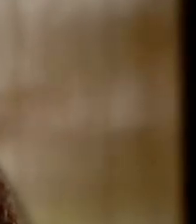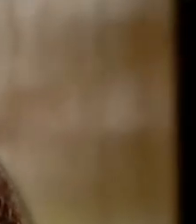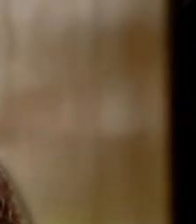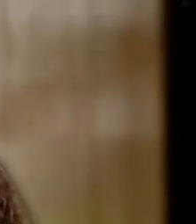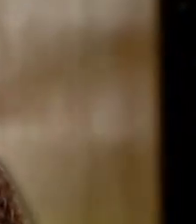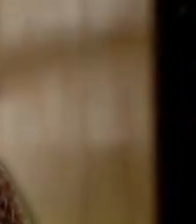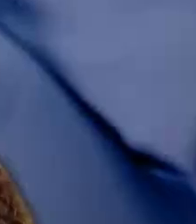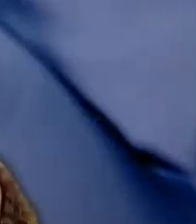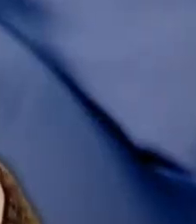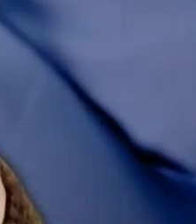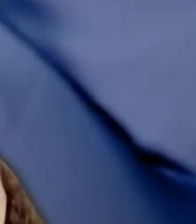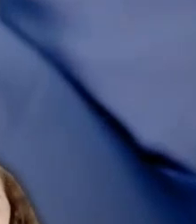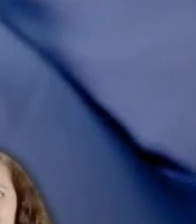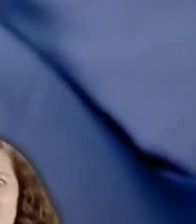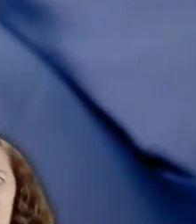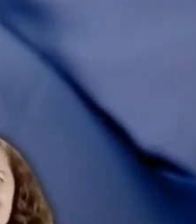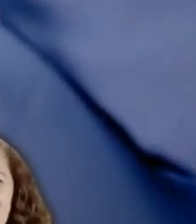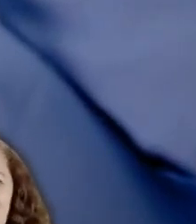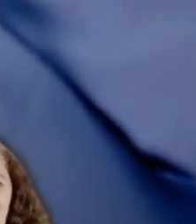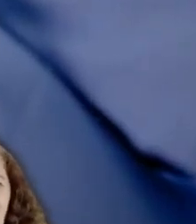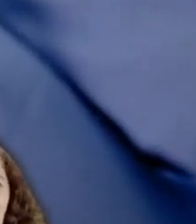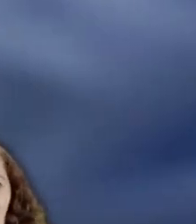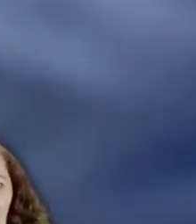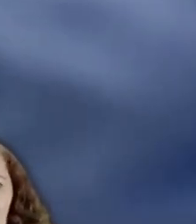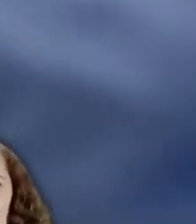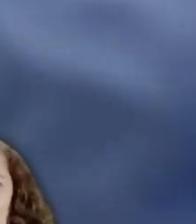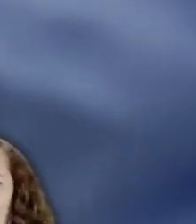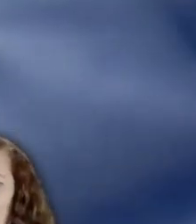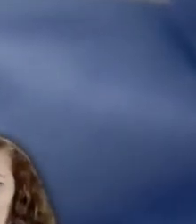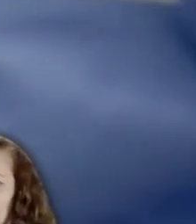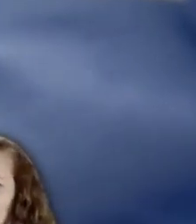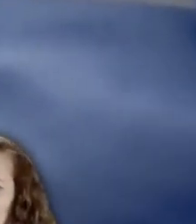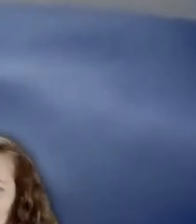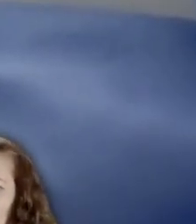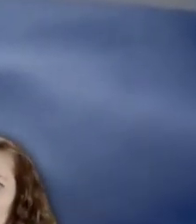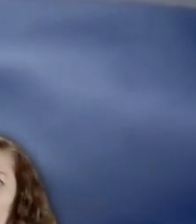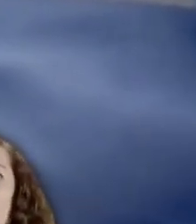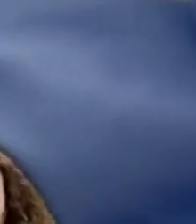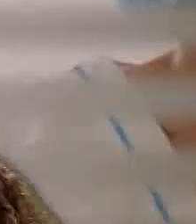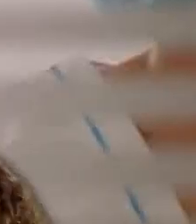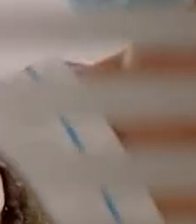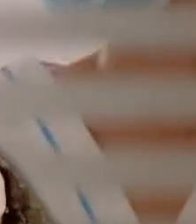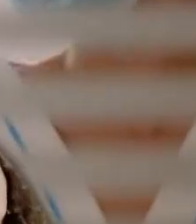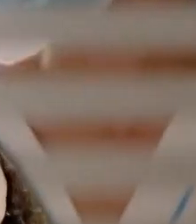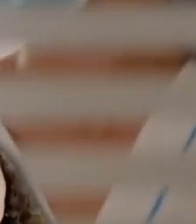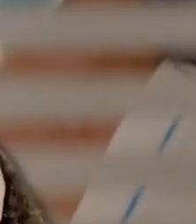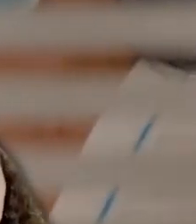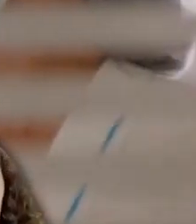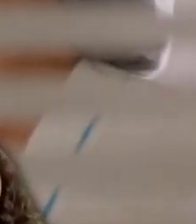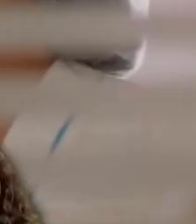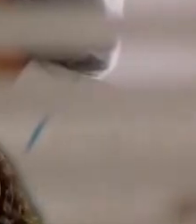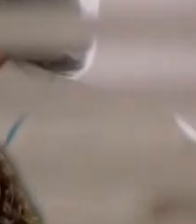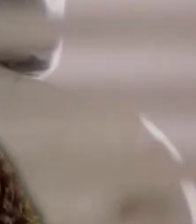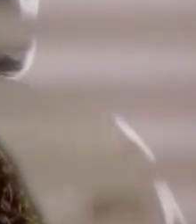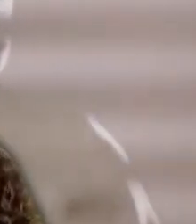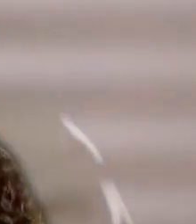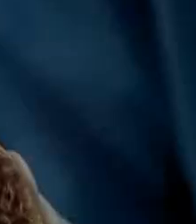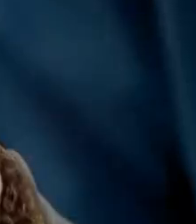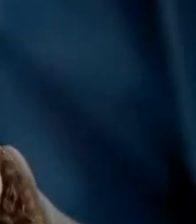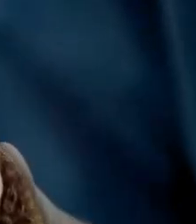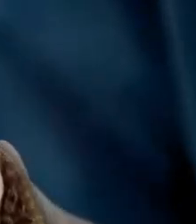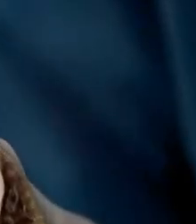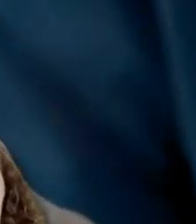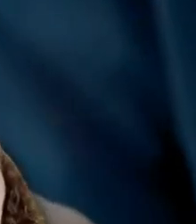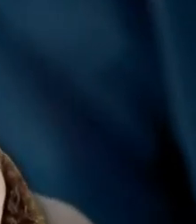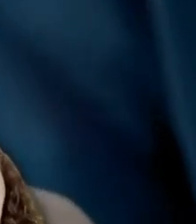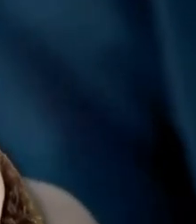del coronavirus, ahora contaremos con la ayuda de vacunas confiables y seguras, que serán aplicadas en su primera